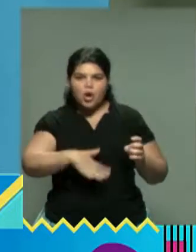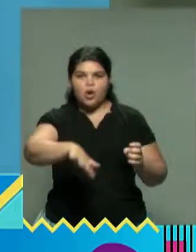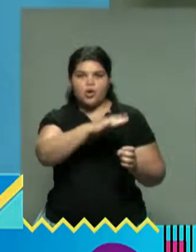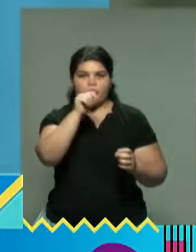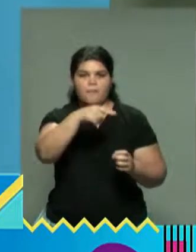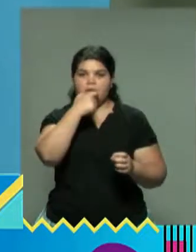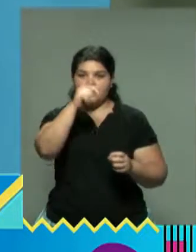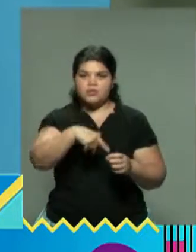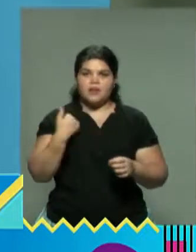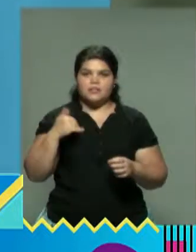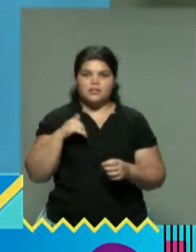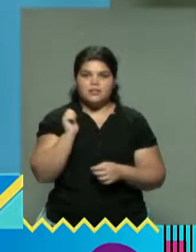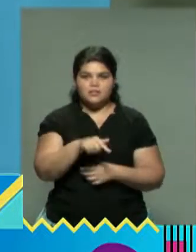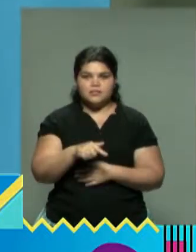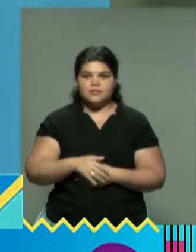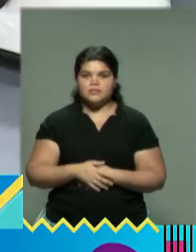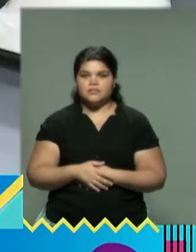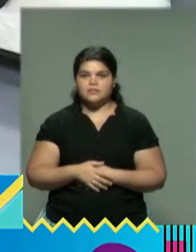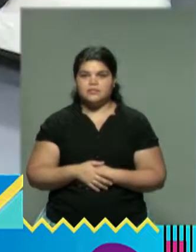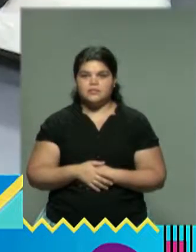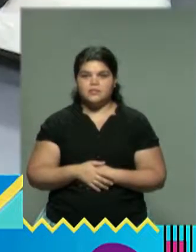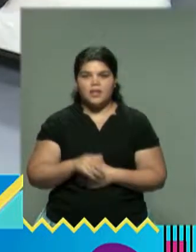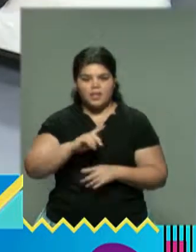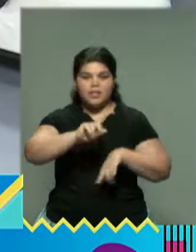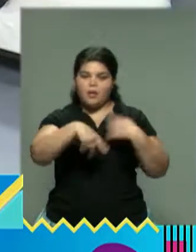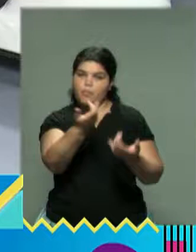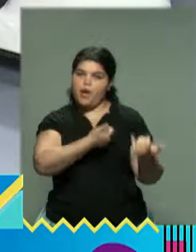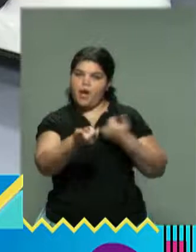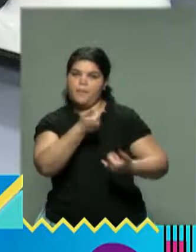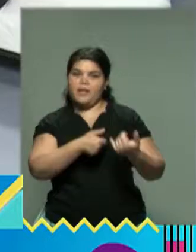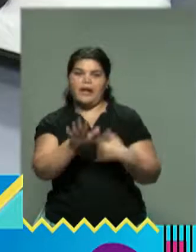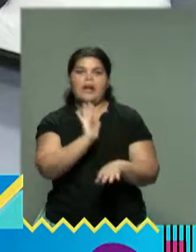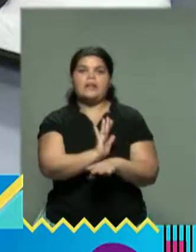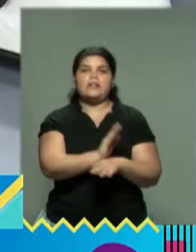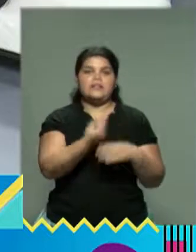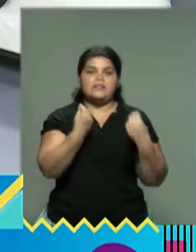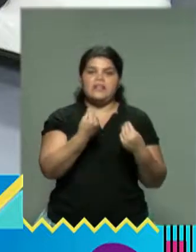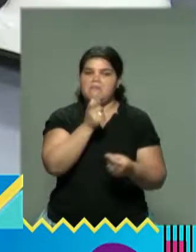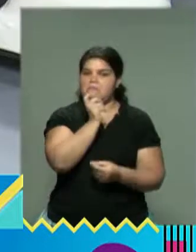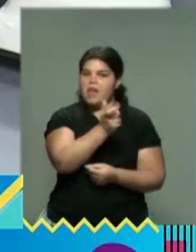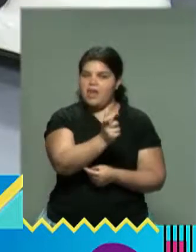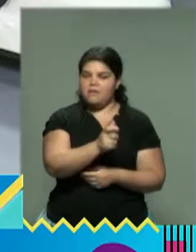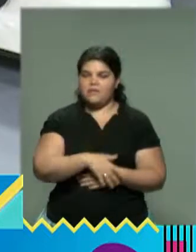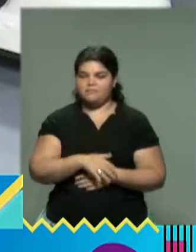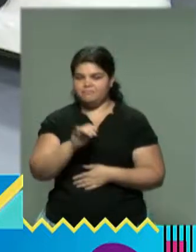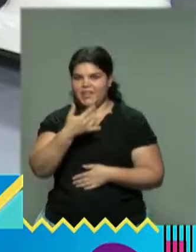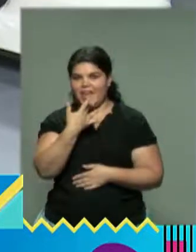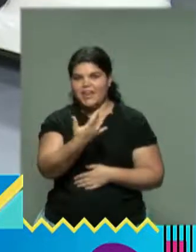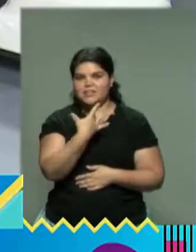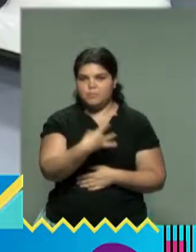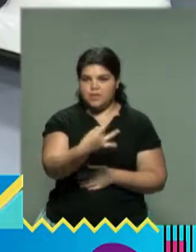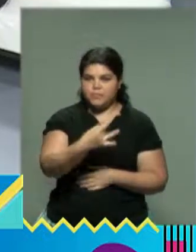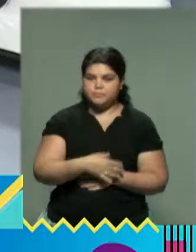espeleológico de Mendoza, Argentina. Muchísimas gracias por estar acá y enseguida les tenés que explicar a todos este término. Gracias por la invitación. No, de